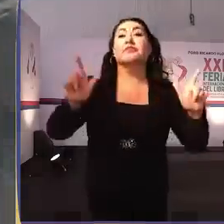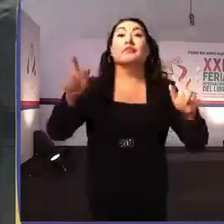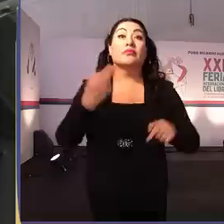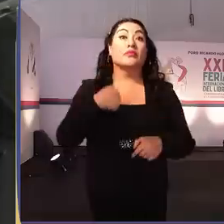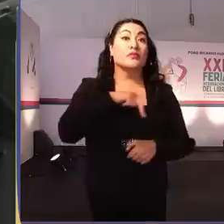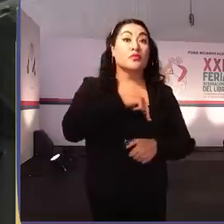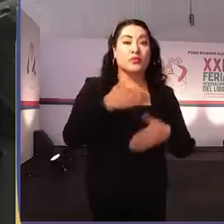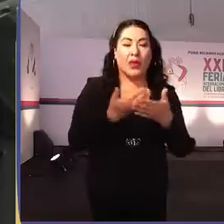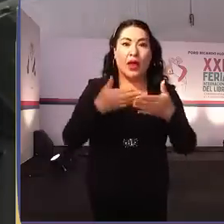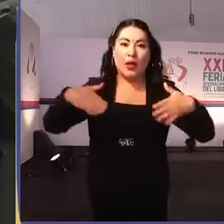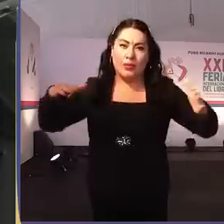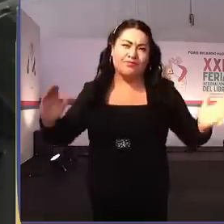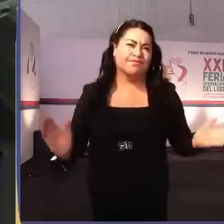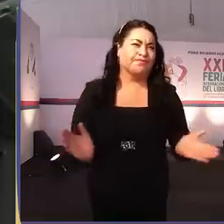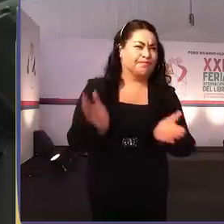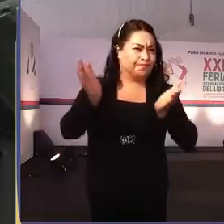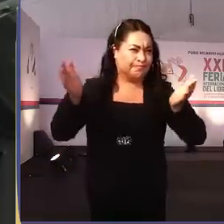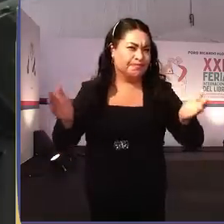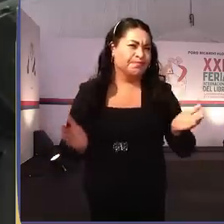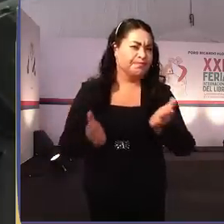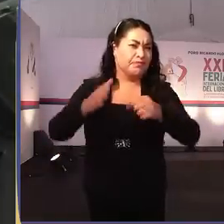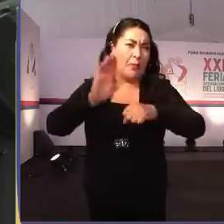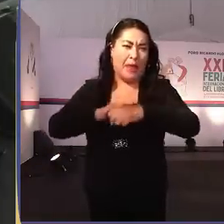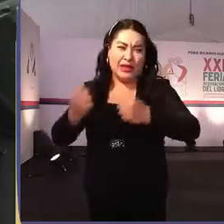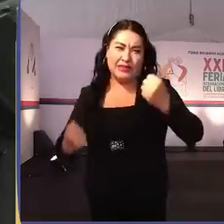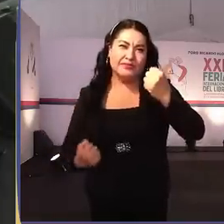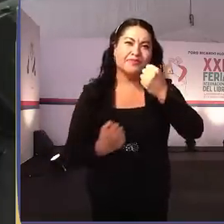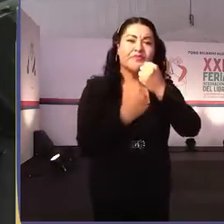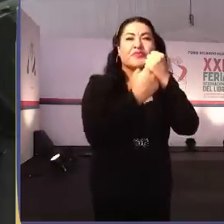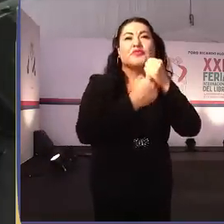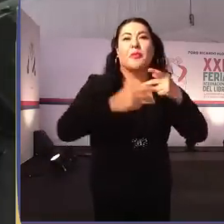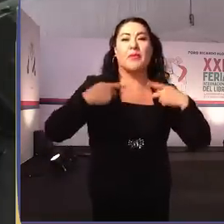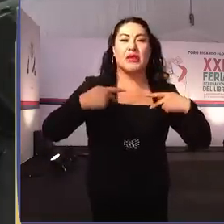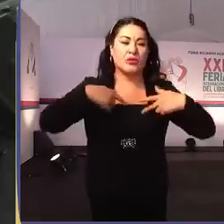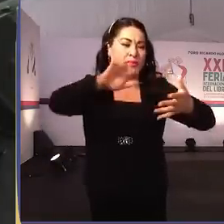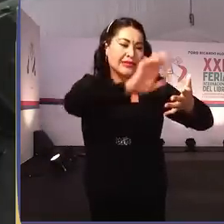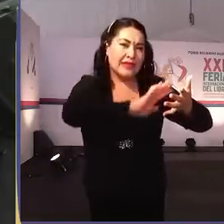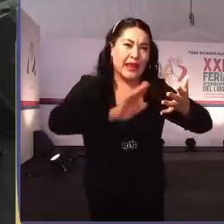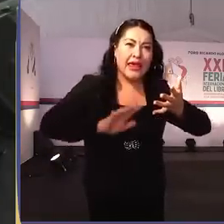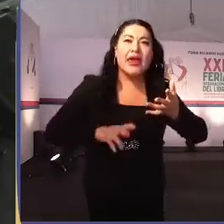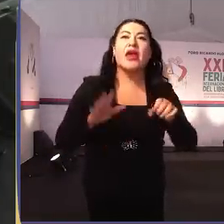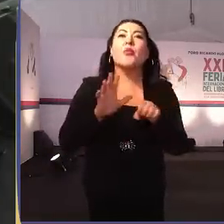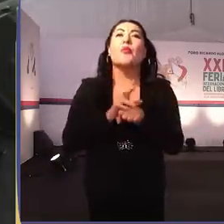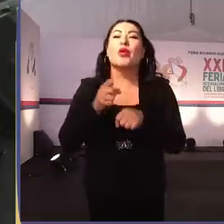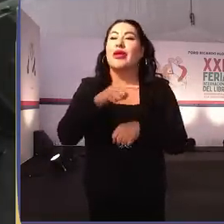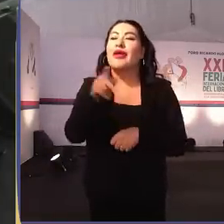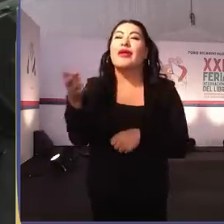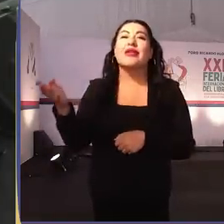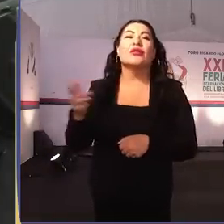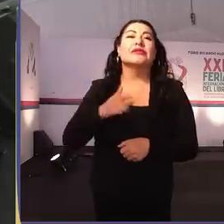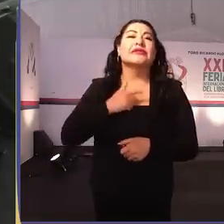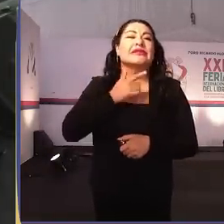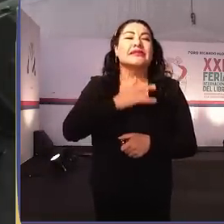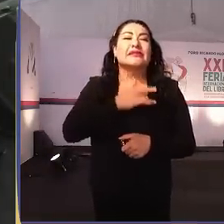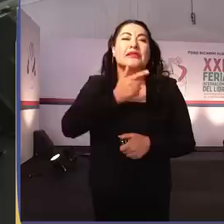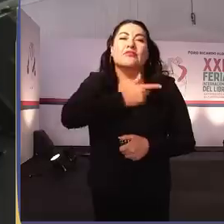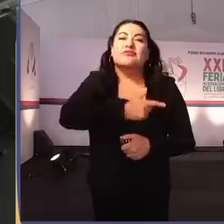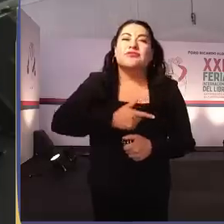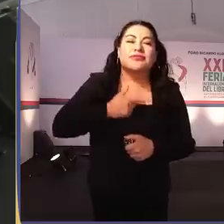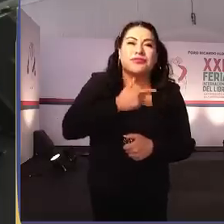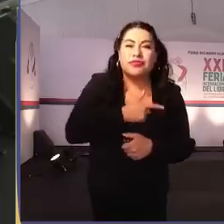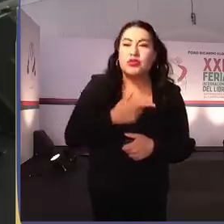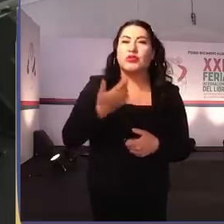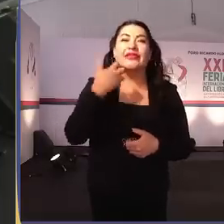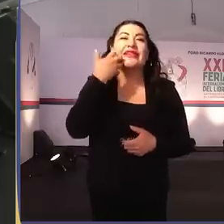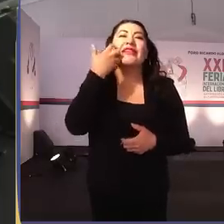impulsado como nunca, la lectura de abajo hacia arriba, la lectura por placer, la lectura por voluntad, la literatura,